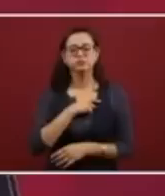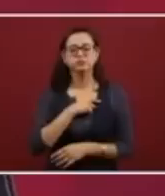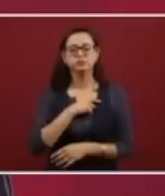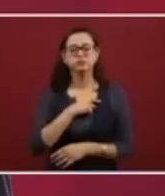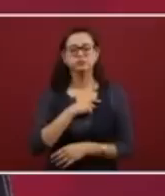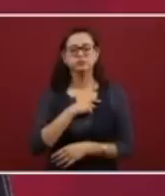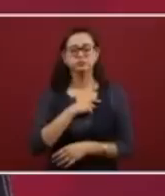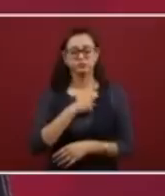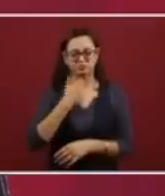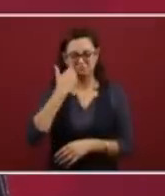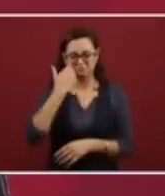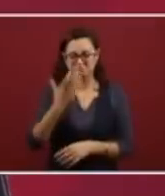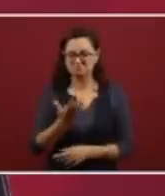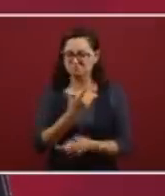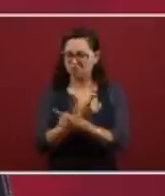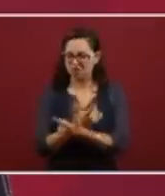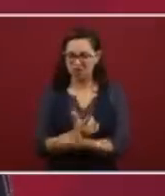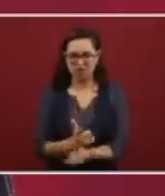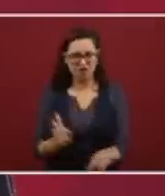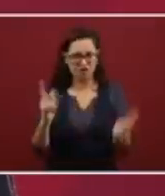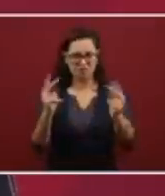el libre comercio